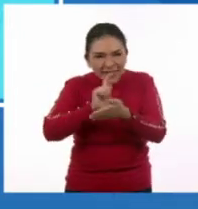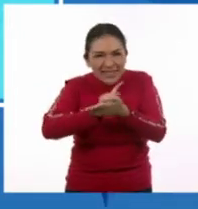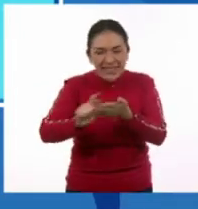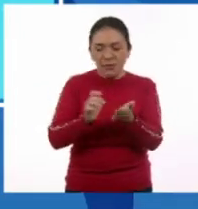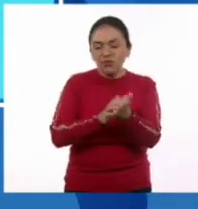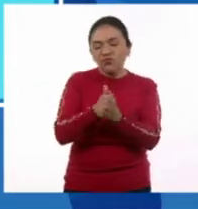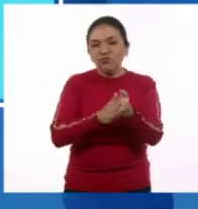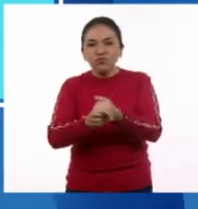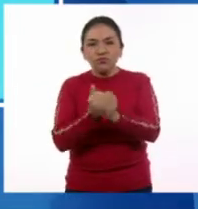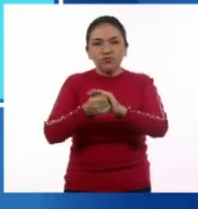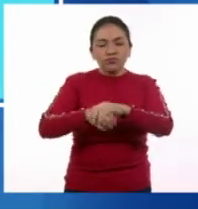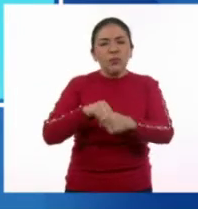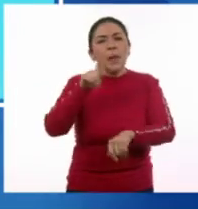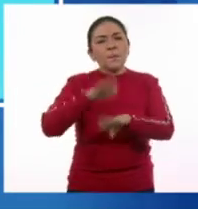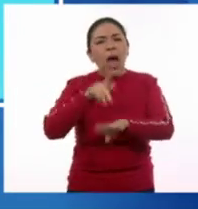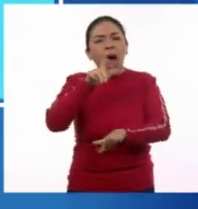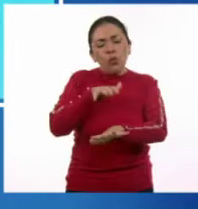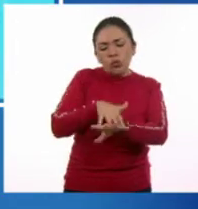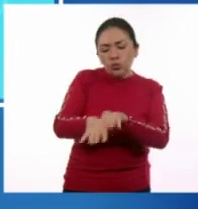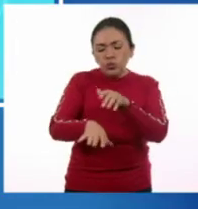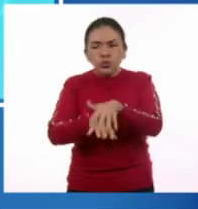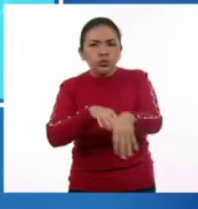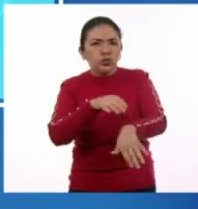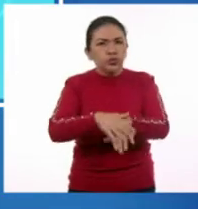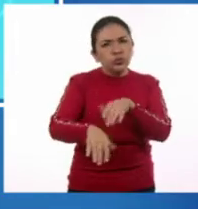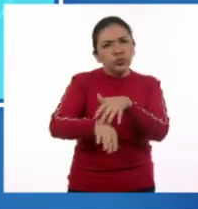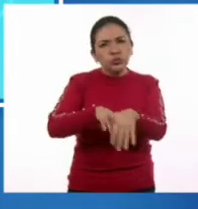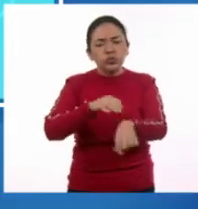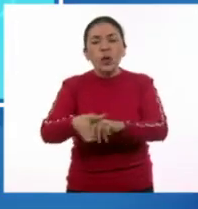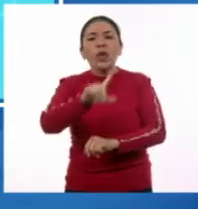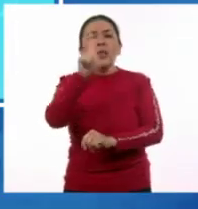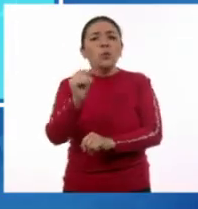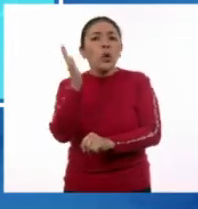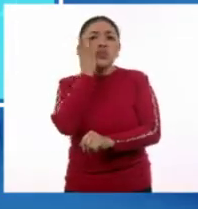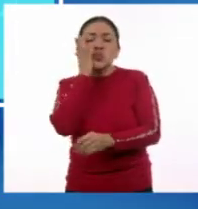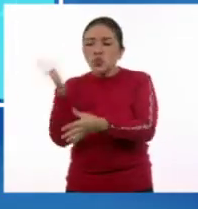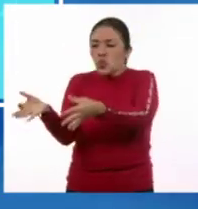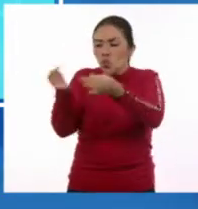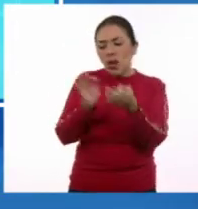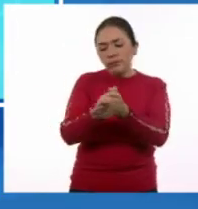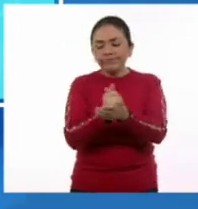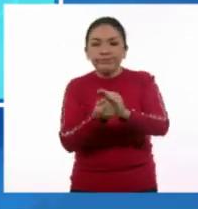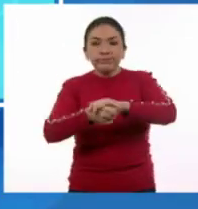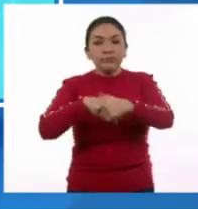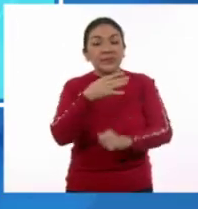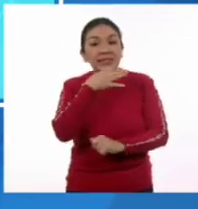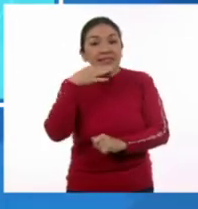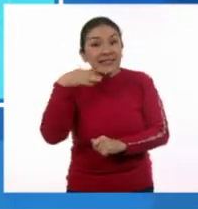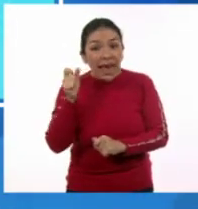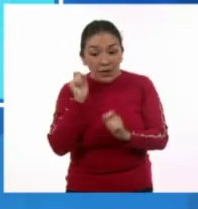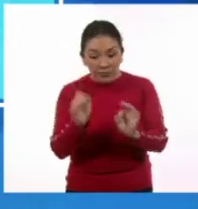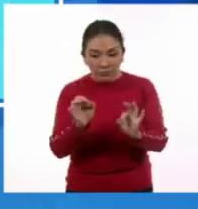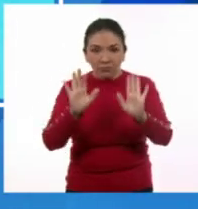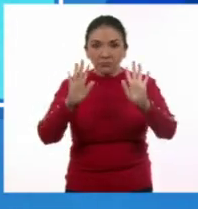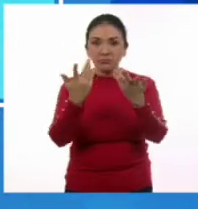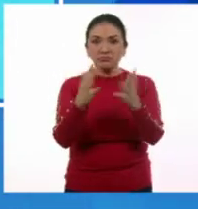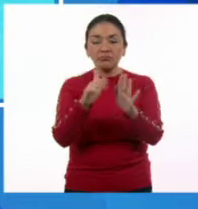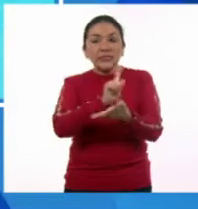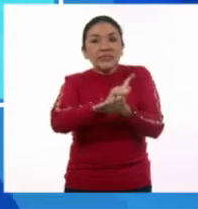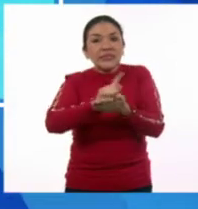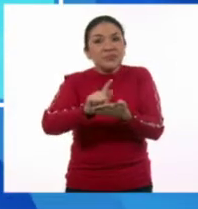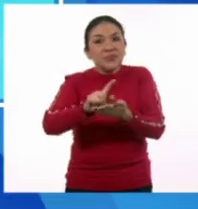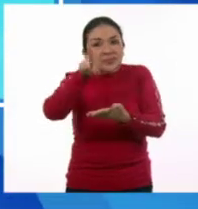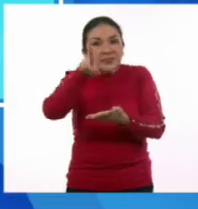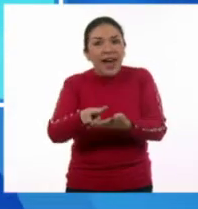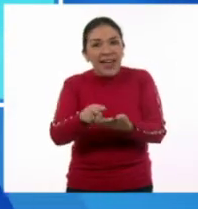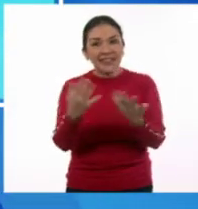uñas enjuagar tus manos con agua se calas con una toalla estilista sus